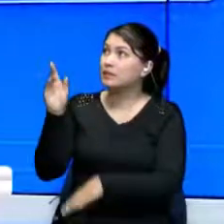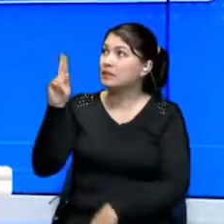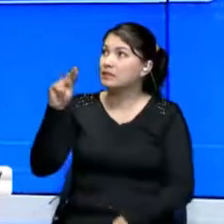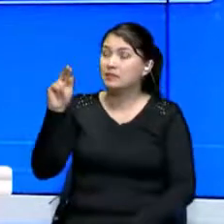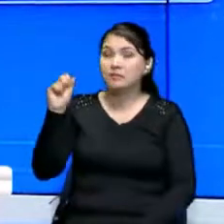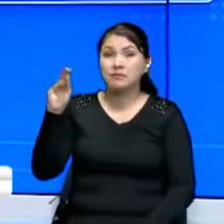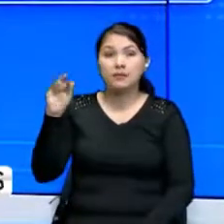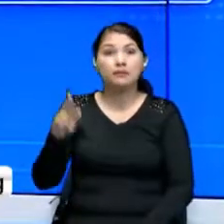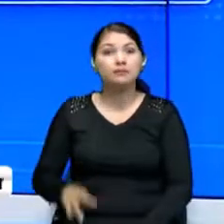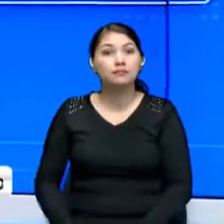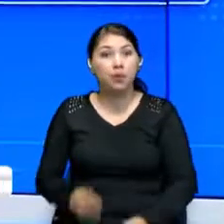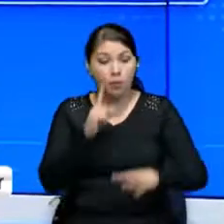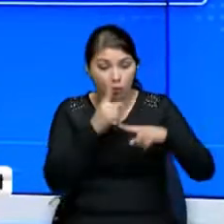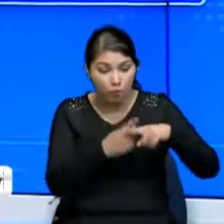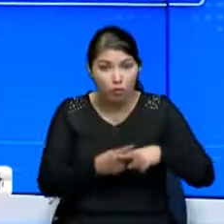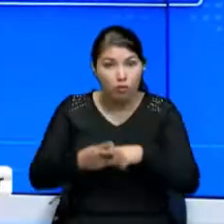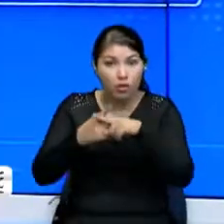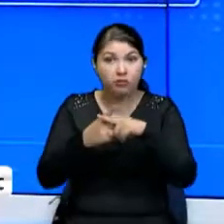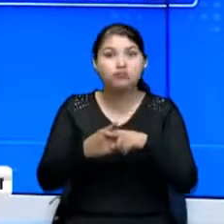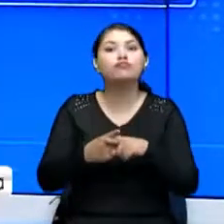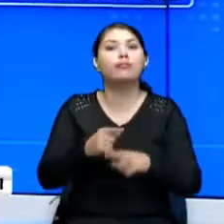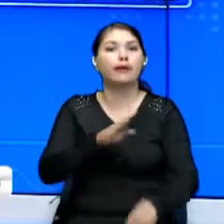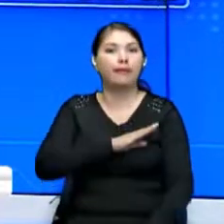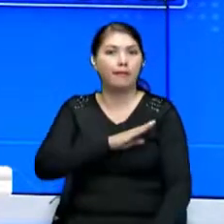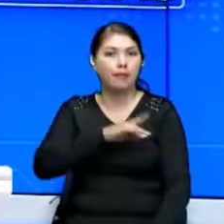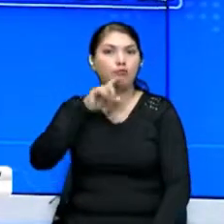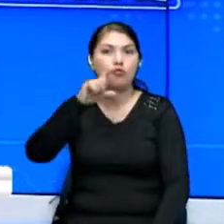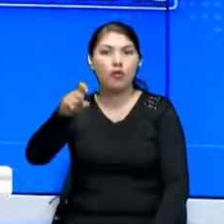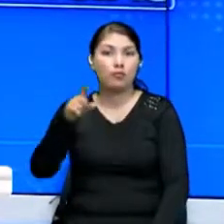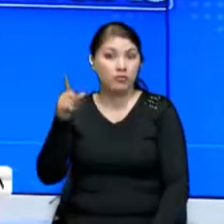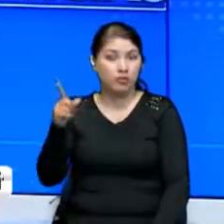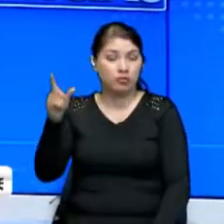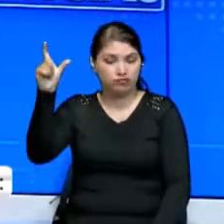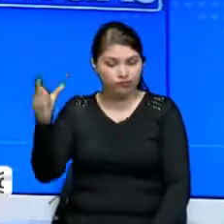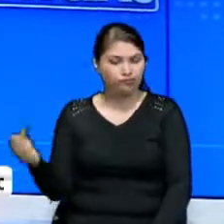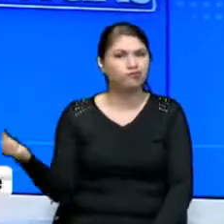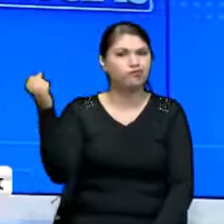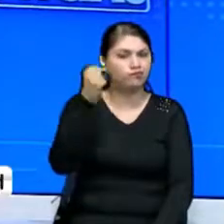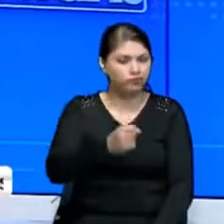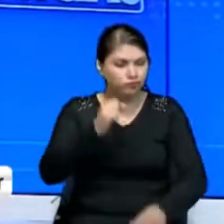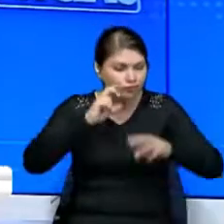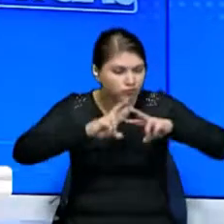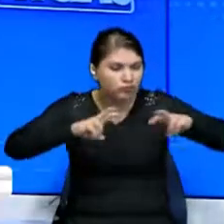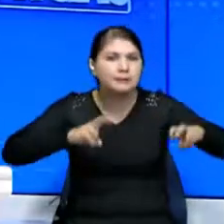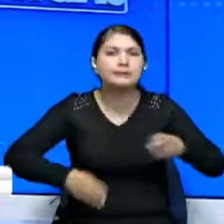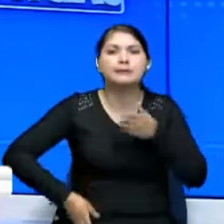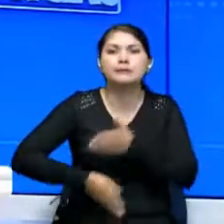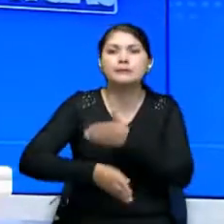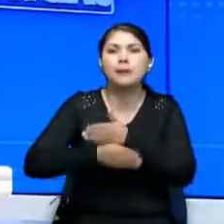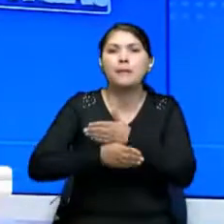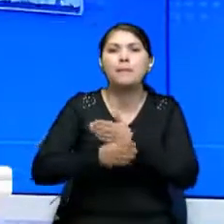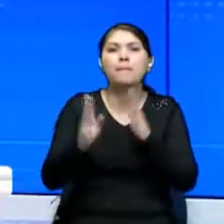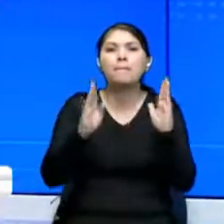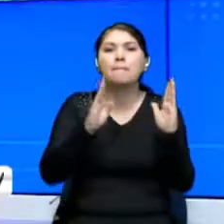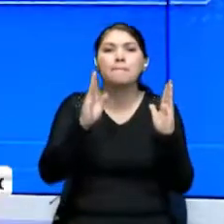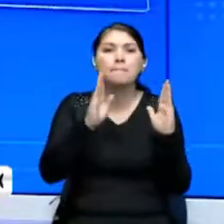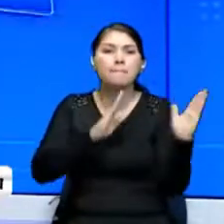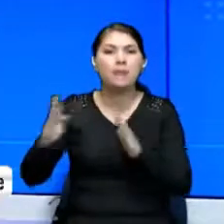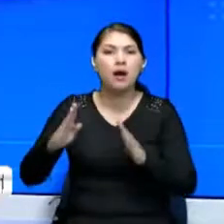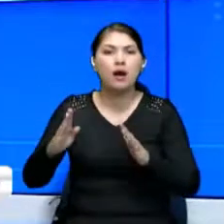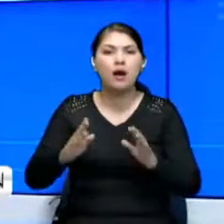la procuraduría general de la nación vinculó al alcalde de bucaramanga rodolfo hernández a la investigación que se sigue por el plan de ordenamiento territorial